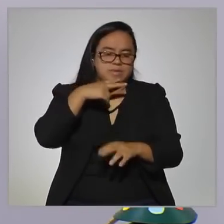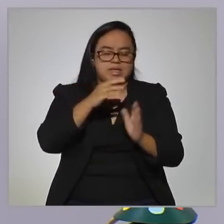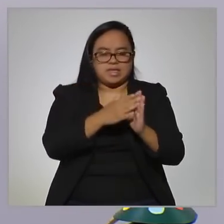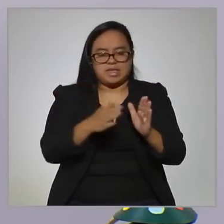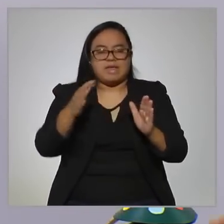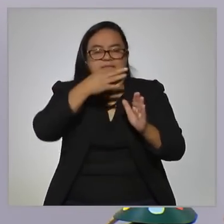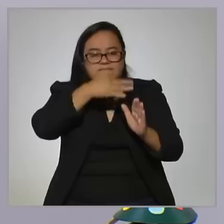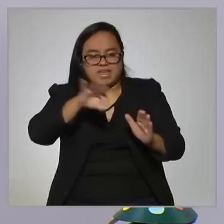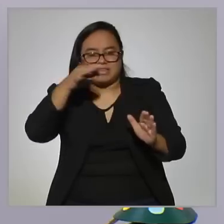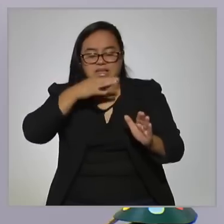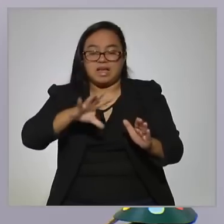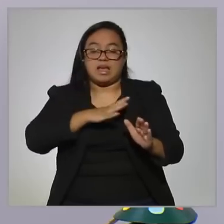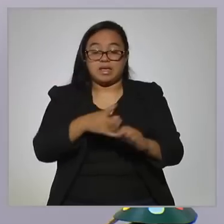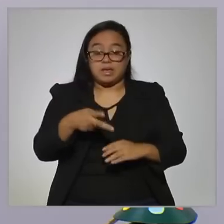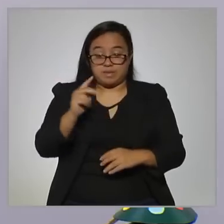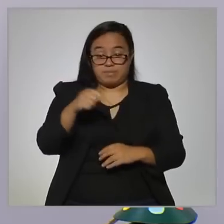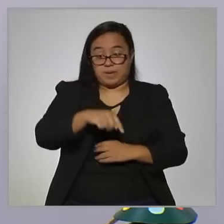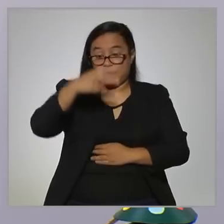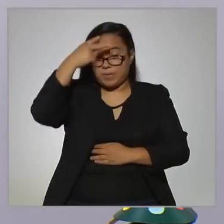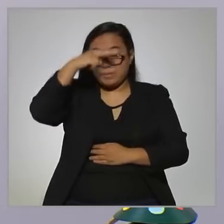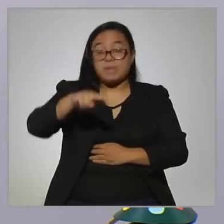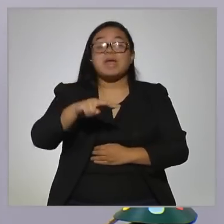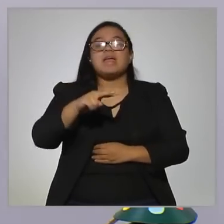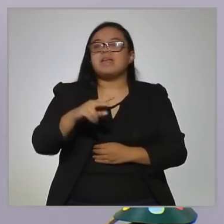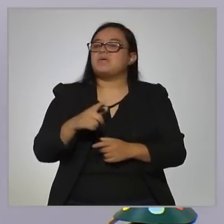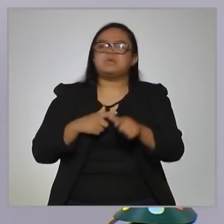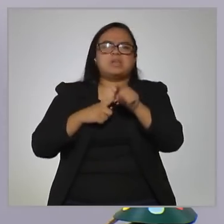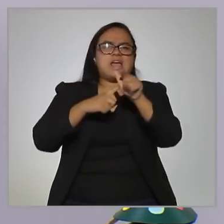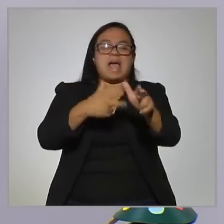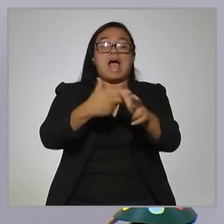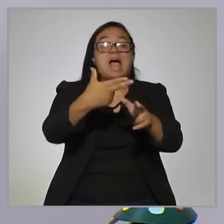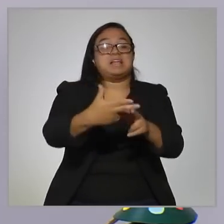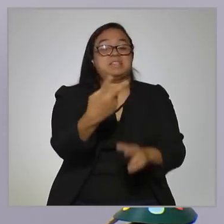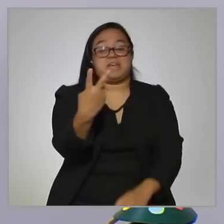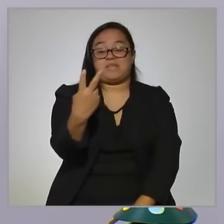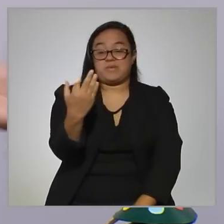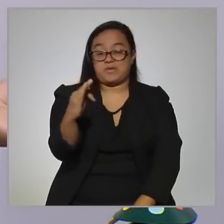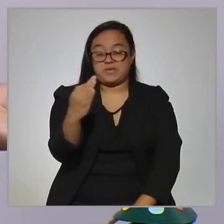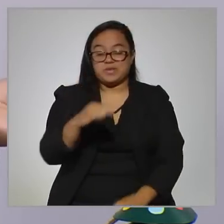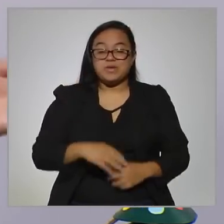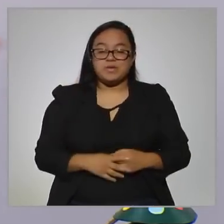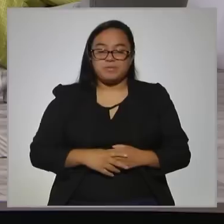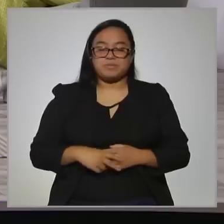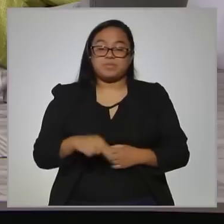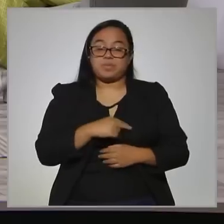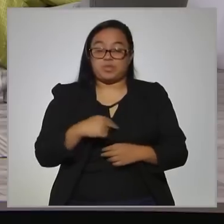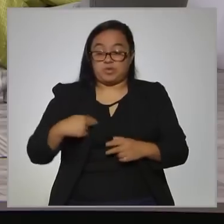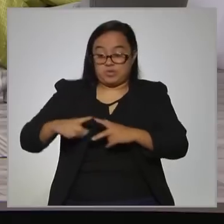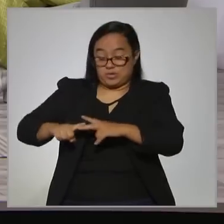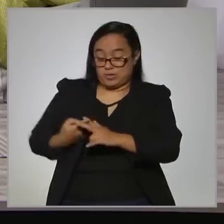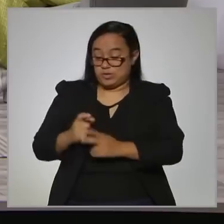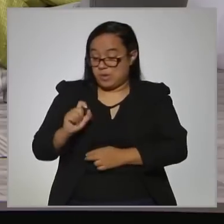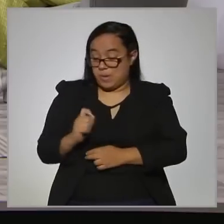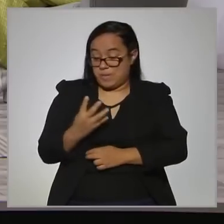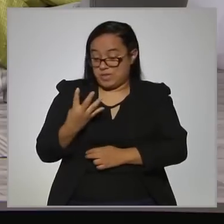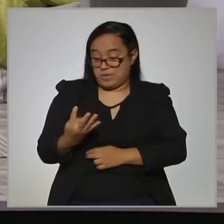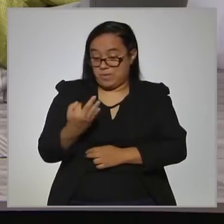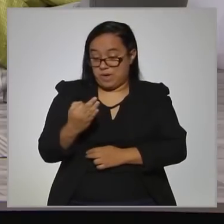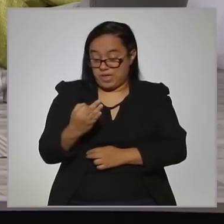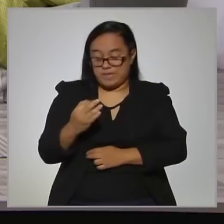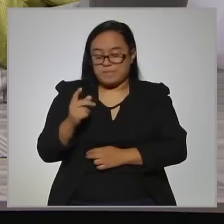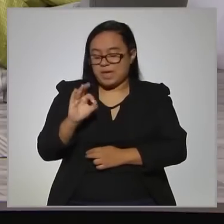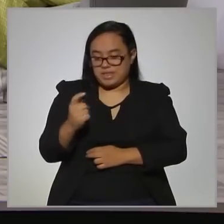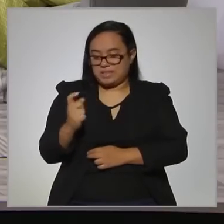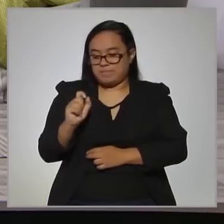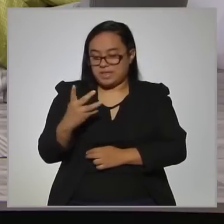periodo de fiestas. Y bueno, aquí en México, pues nos vamos hasta el 2 de febrero porque claro, empezamos es propio de la cultura, ¿no? Y acabamos quién sabe cuándo. Y